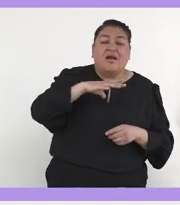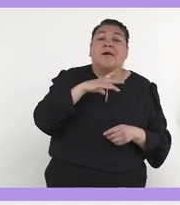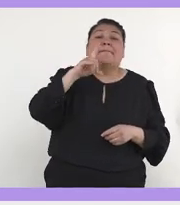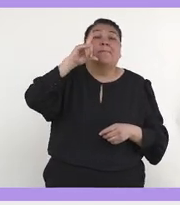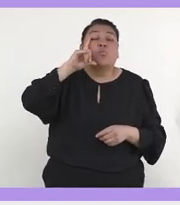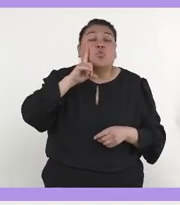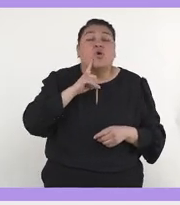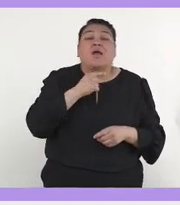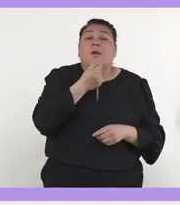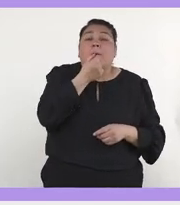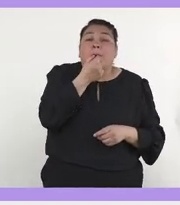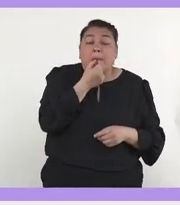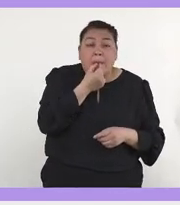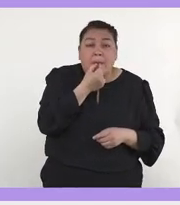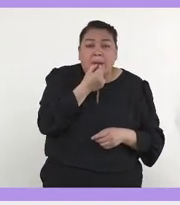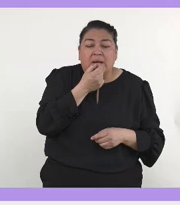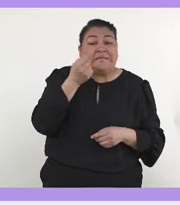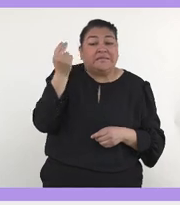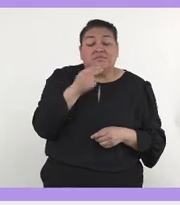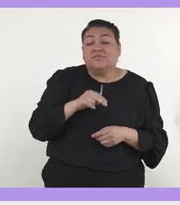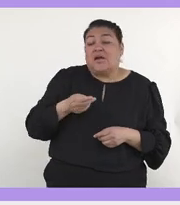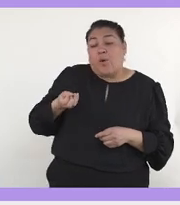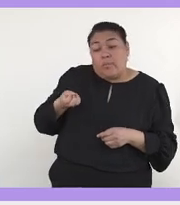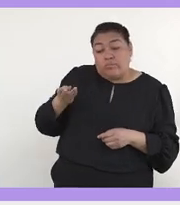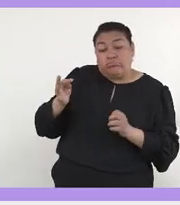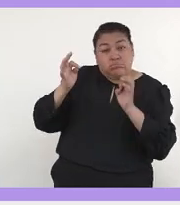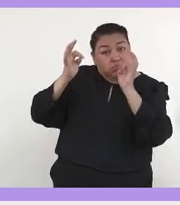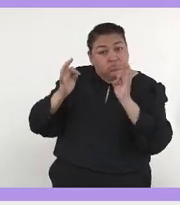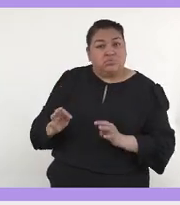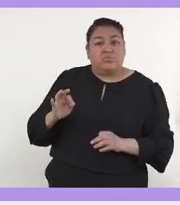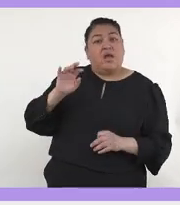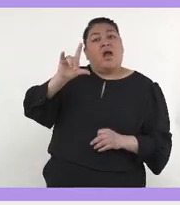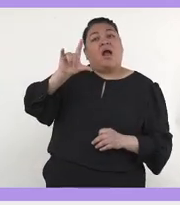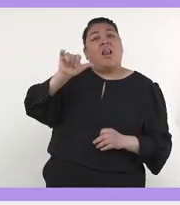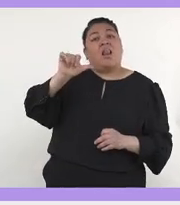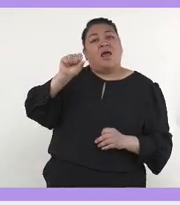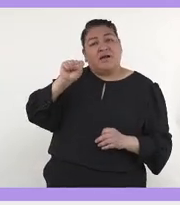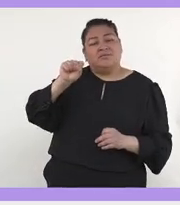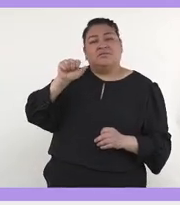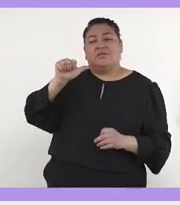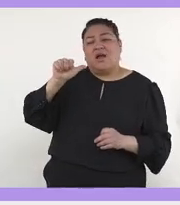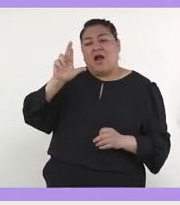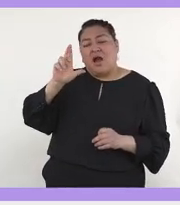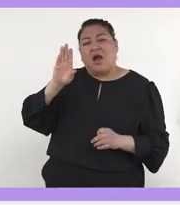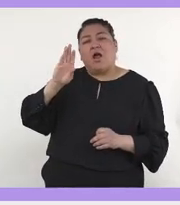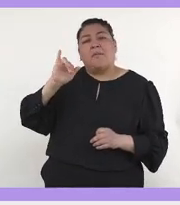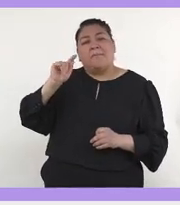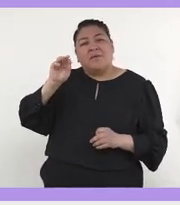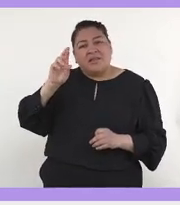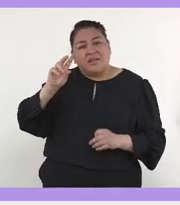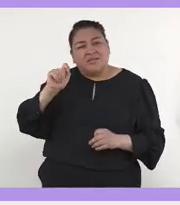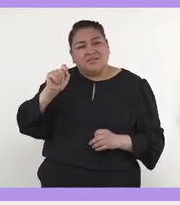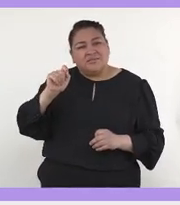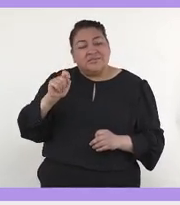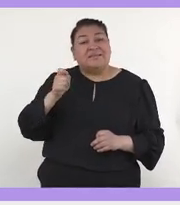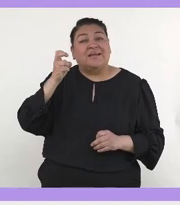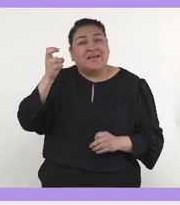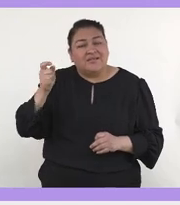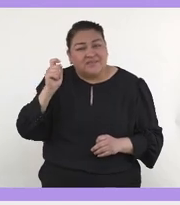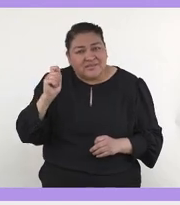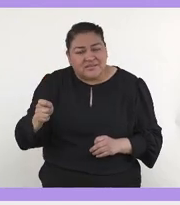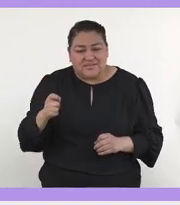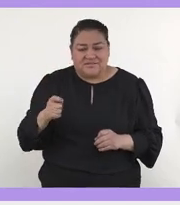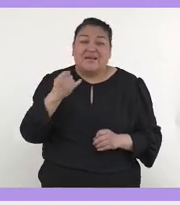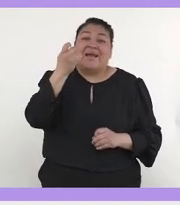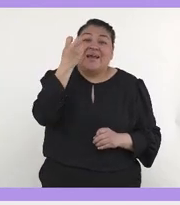han sido visibilizadas y a eso y precisamente eso es a lo que se refiere lenguaje incluyente a visibilizar a las personas que no